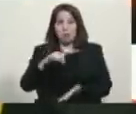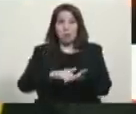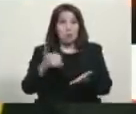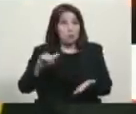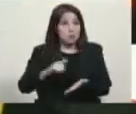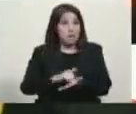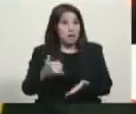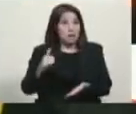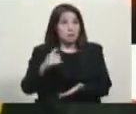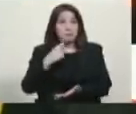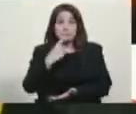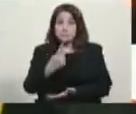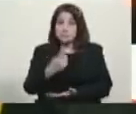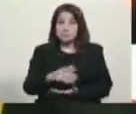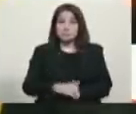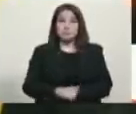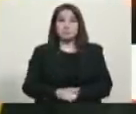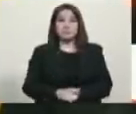mando.